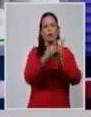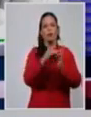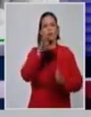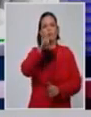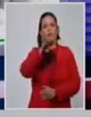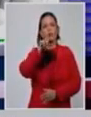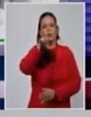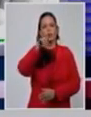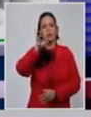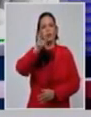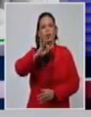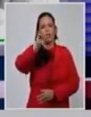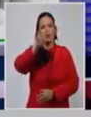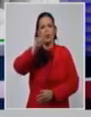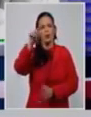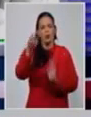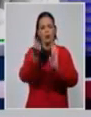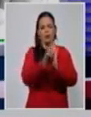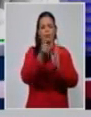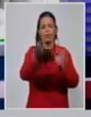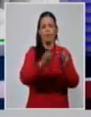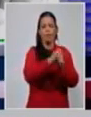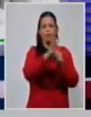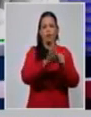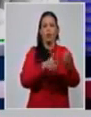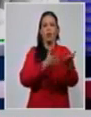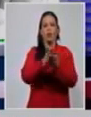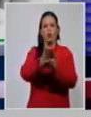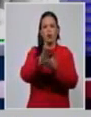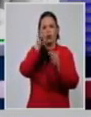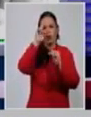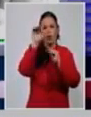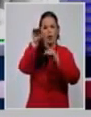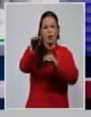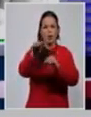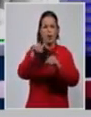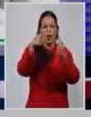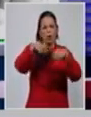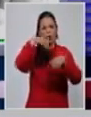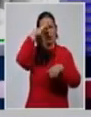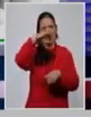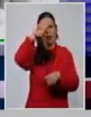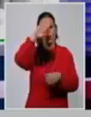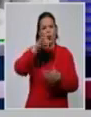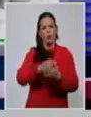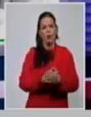4.417 cubanos se mantienen confirmados con la COVID-19 en los hospitales del país,